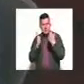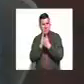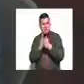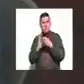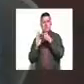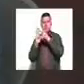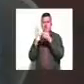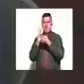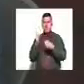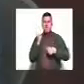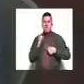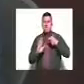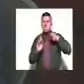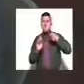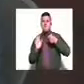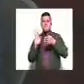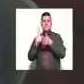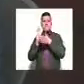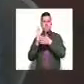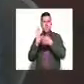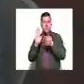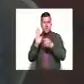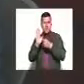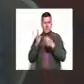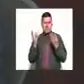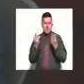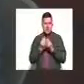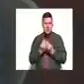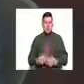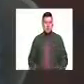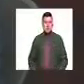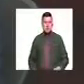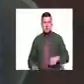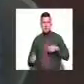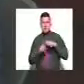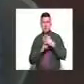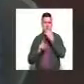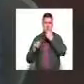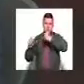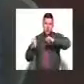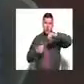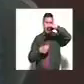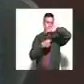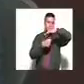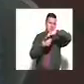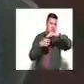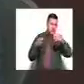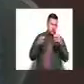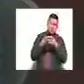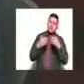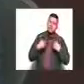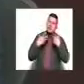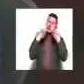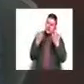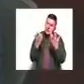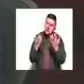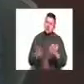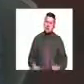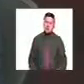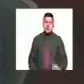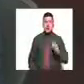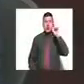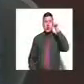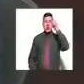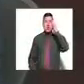a un plebiscito armado y donde por esta vía de la amenaza quieren inducir el comportamiento del electorado. Yo quisiera que